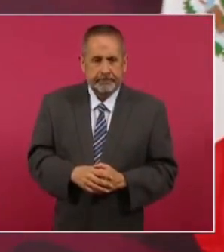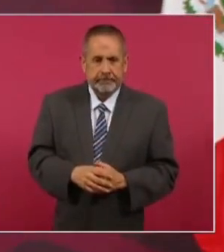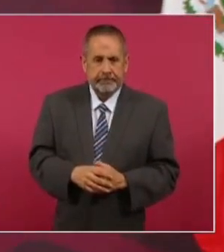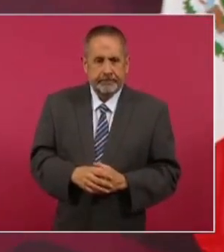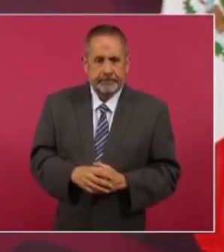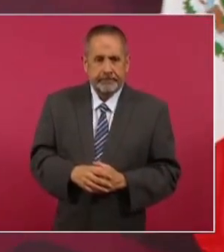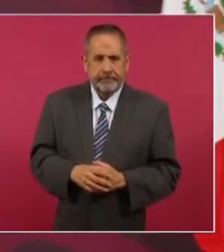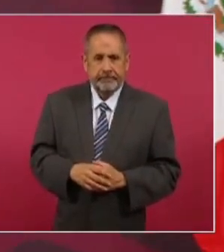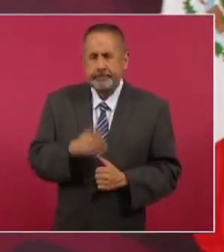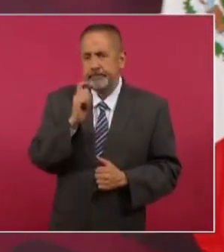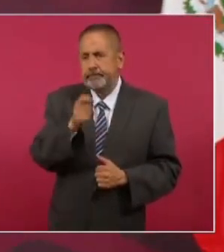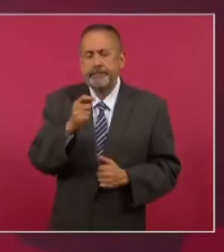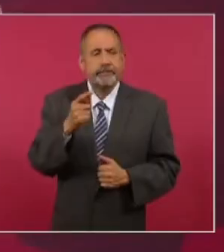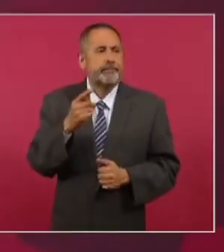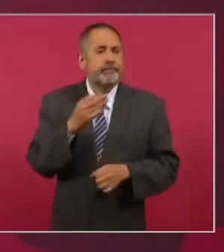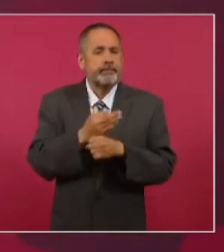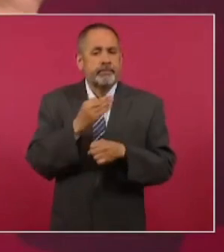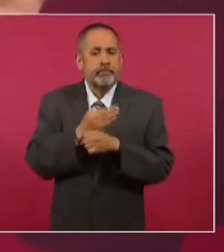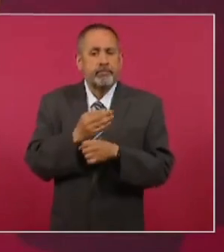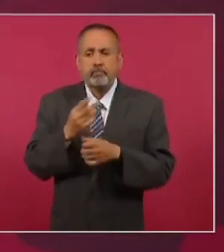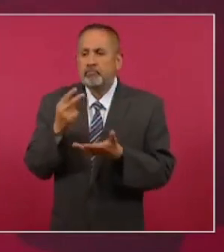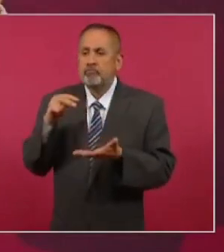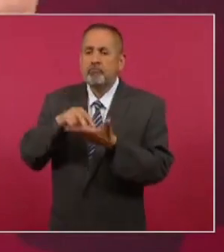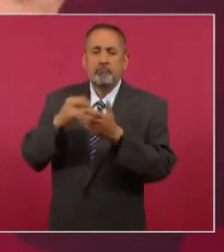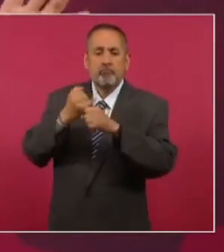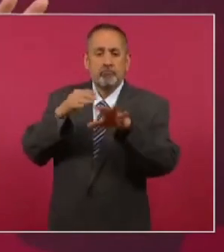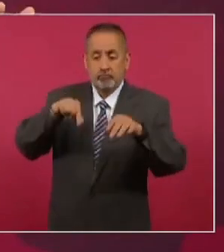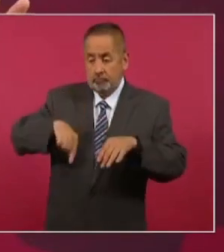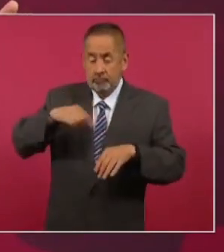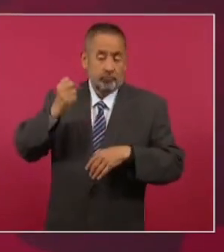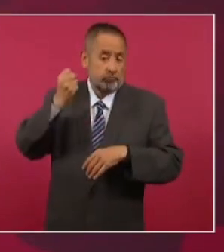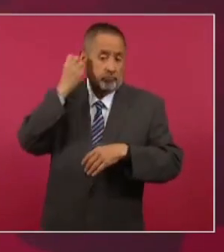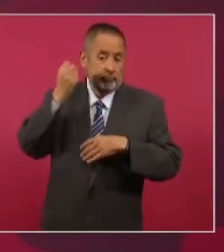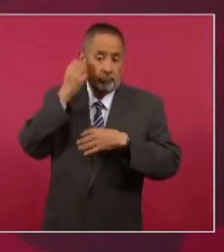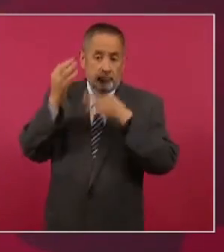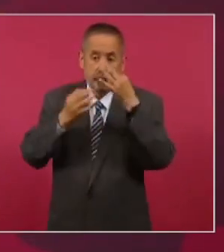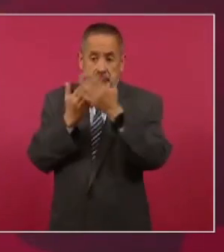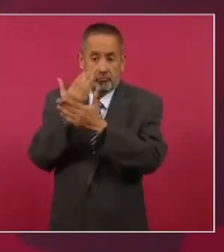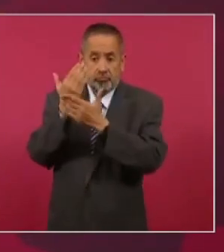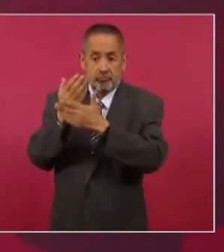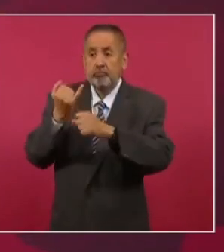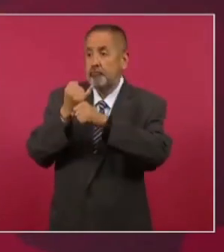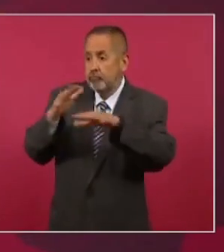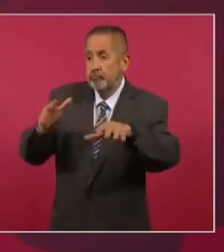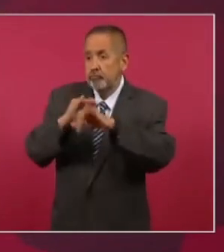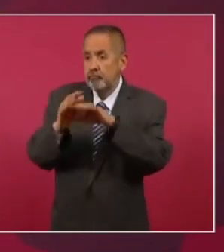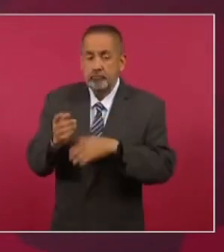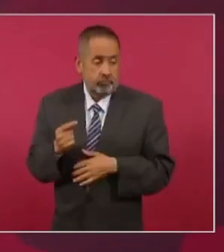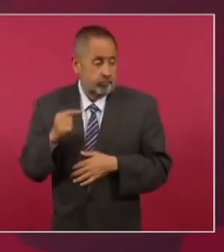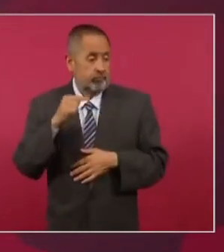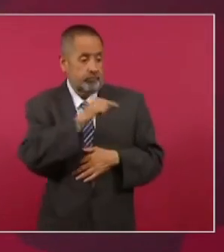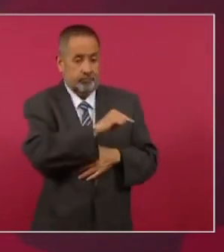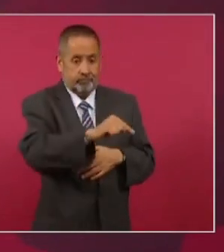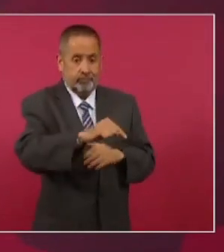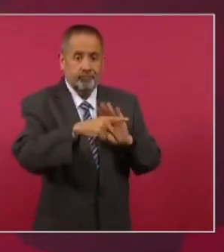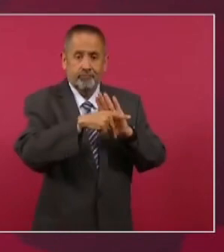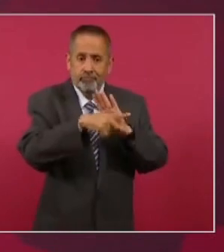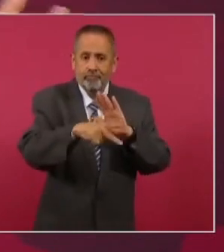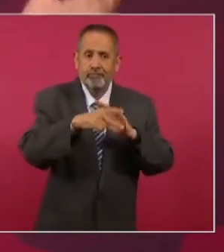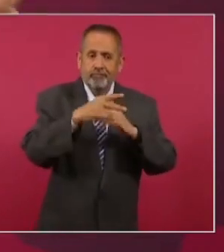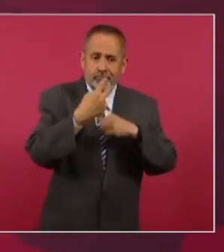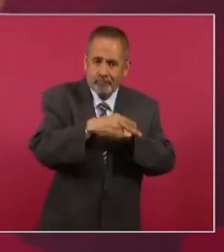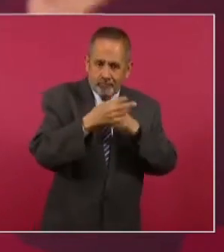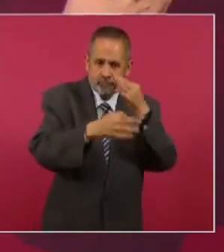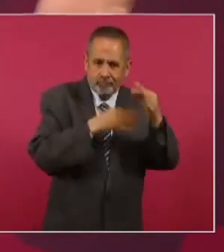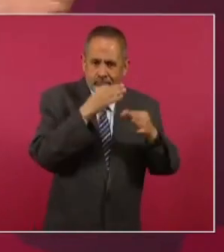la oportunidad de informar en esta conferencia los medios de